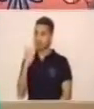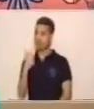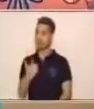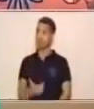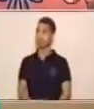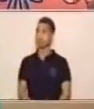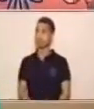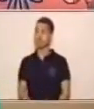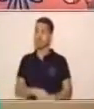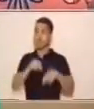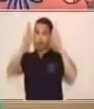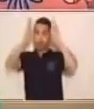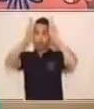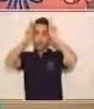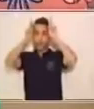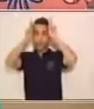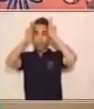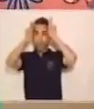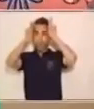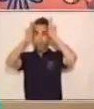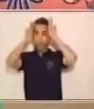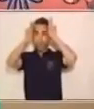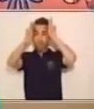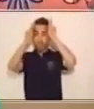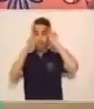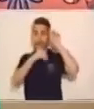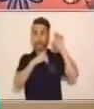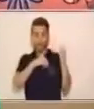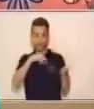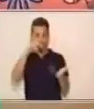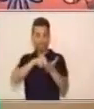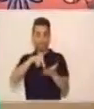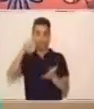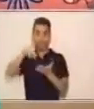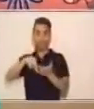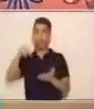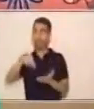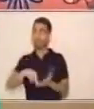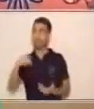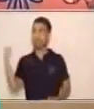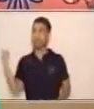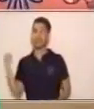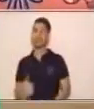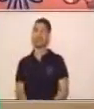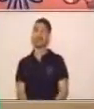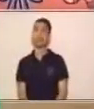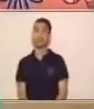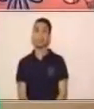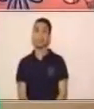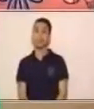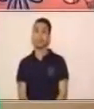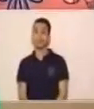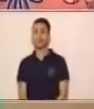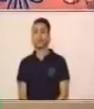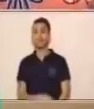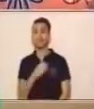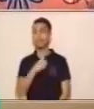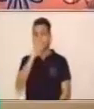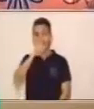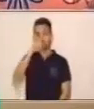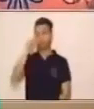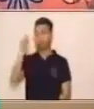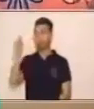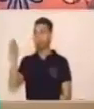que Conejito quiere saltar. Y conforme él vaya saltando, vamos a ir